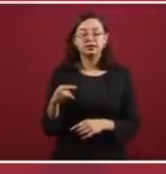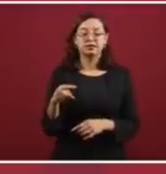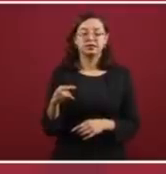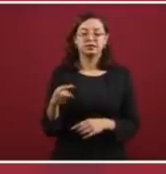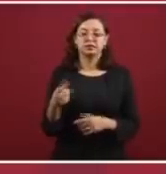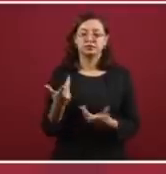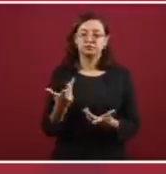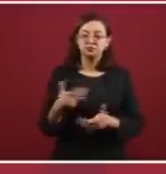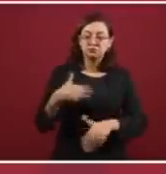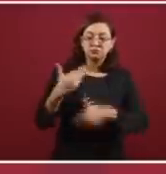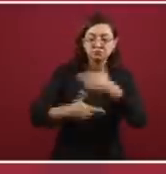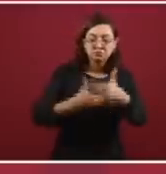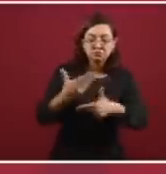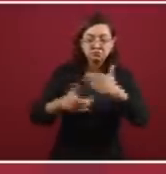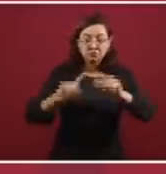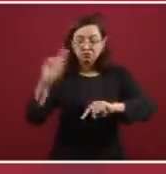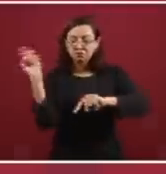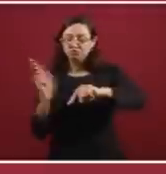quitar